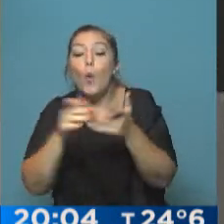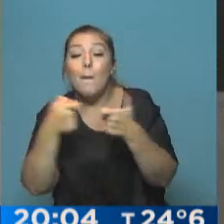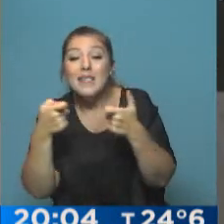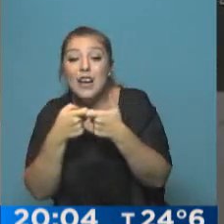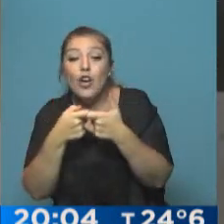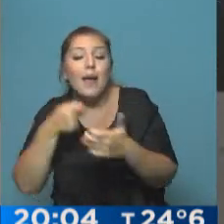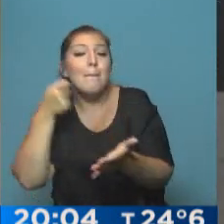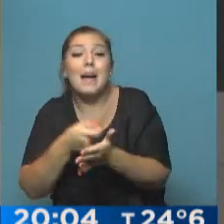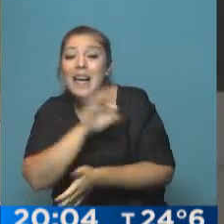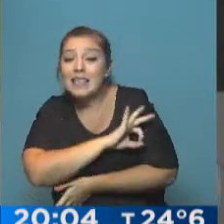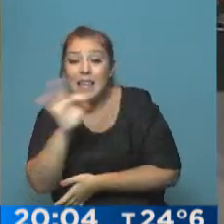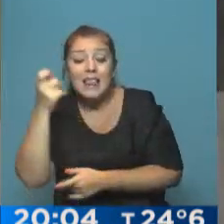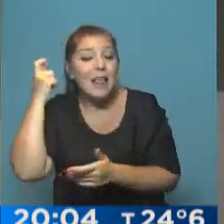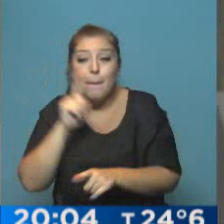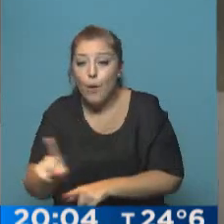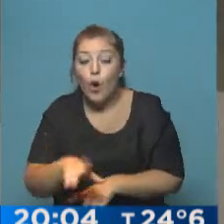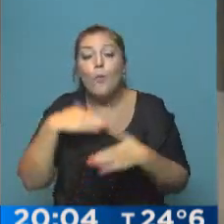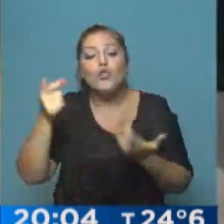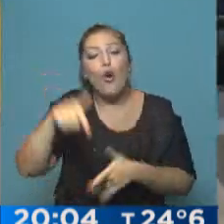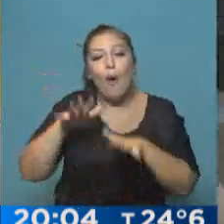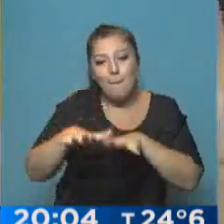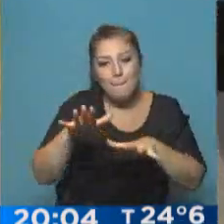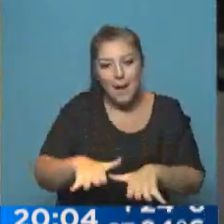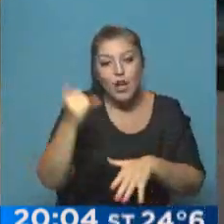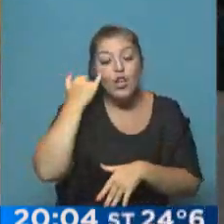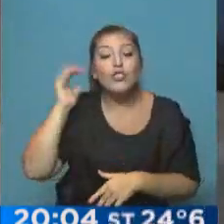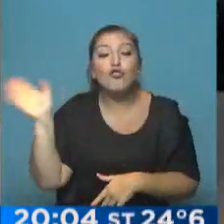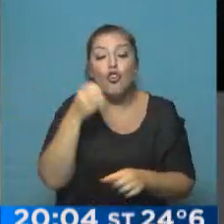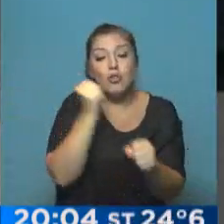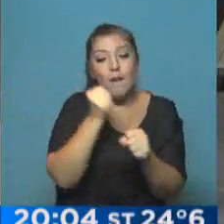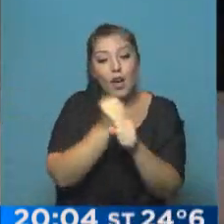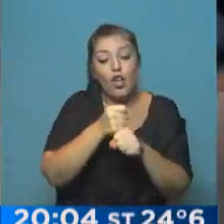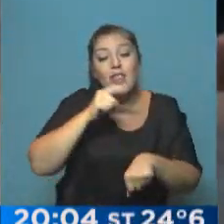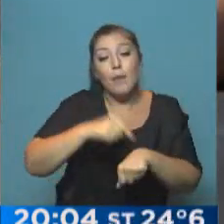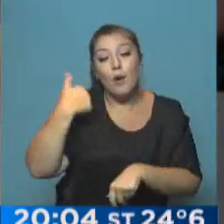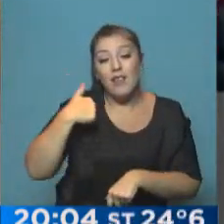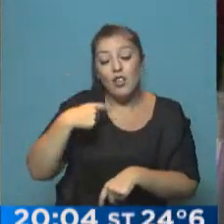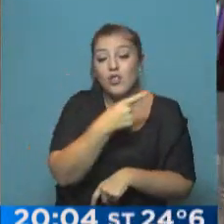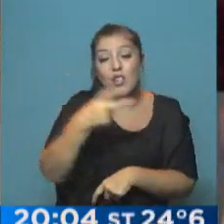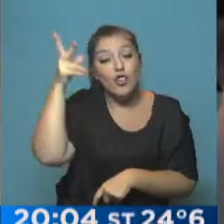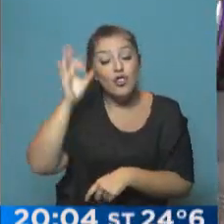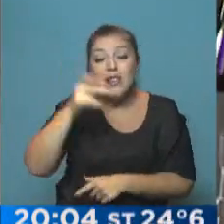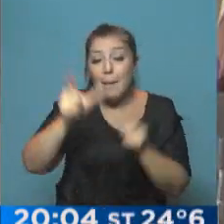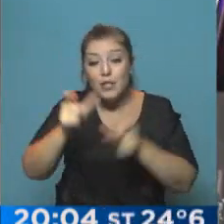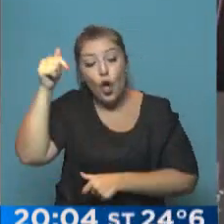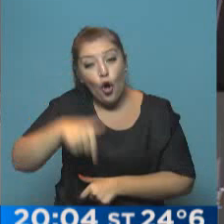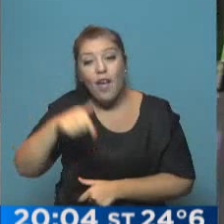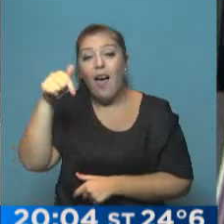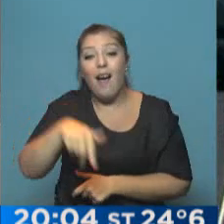que tampoco cumple con el pago de los salarios. Por eso estamos hoy de paro y todos los trabajadores del Tiempo Argentino, 180 compañeros, estamos hoy